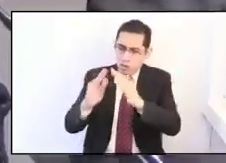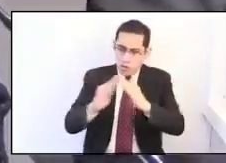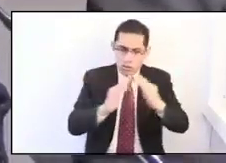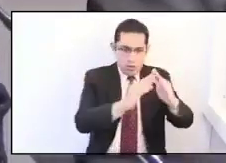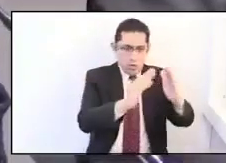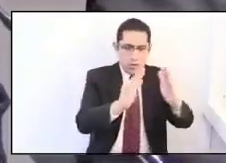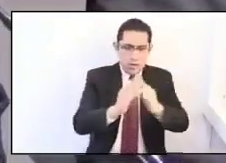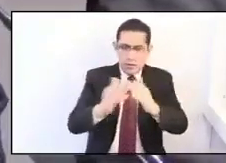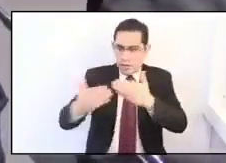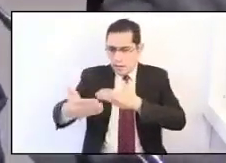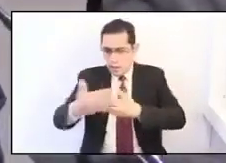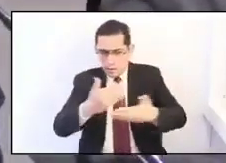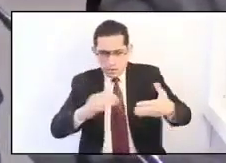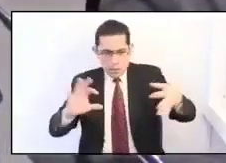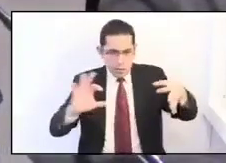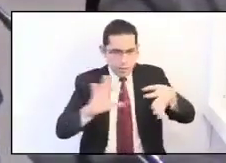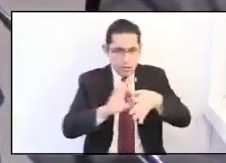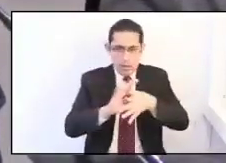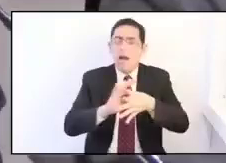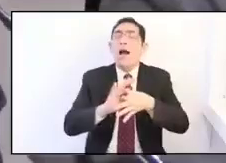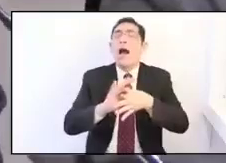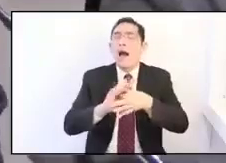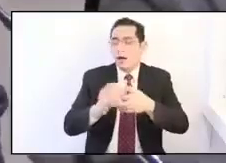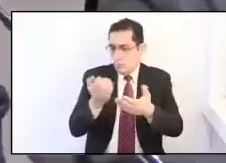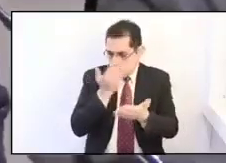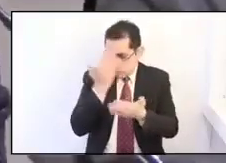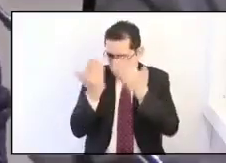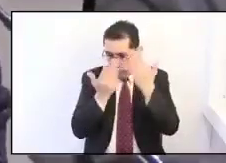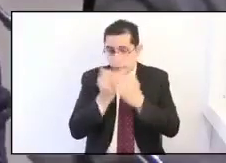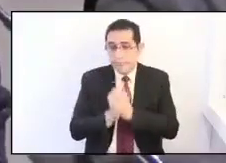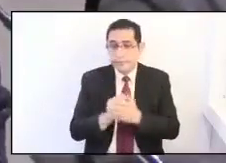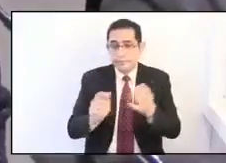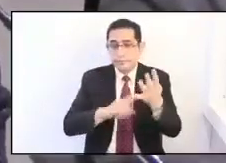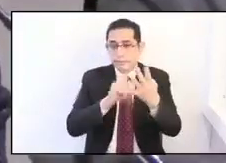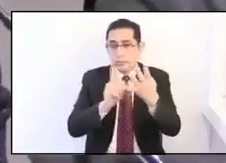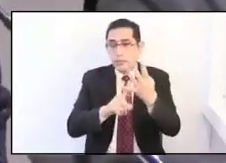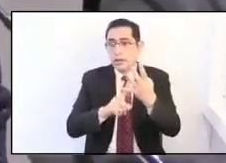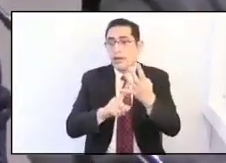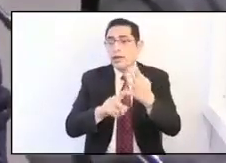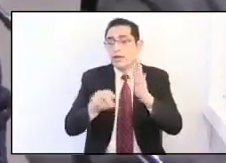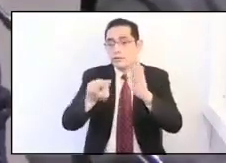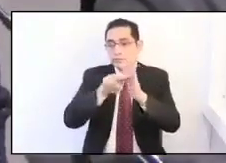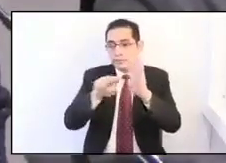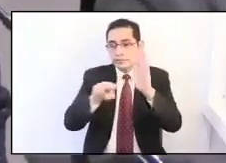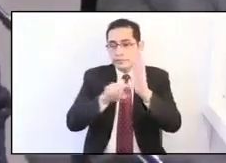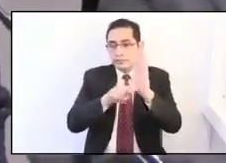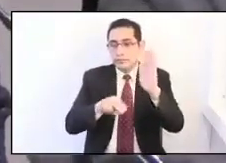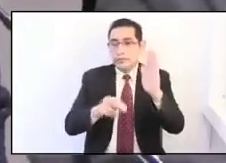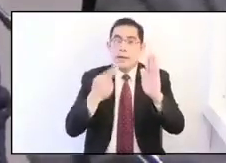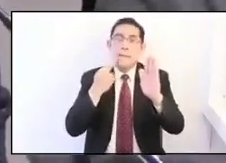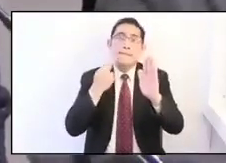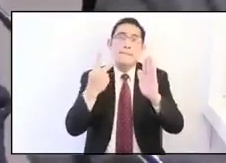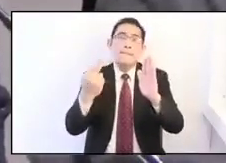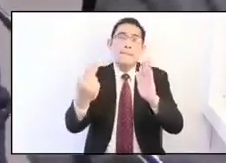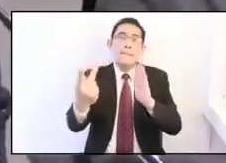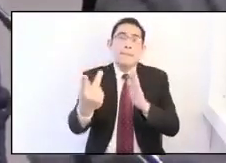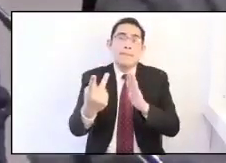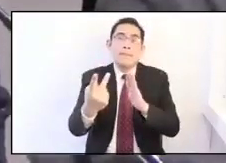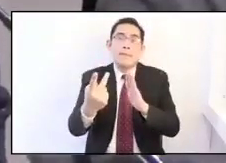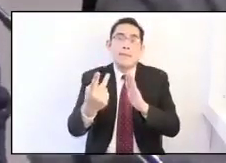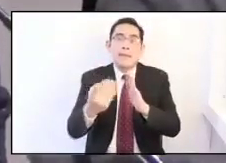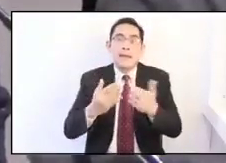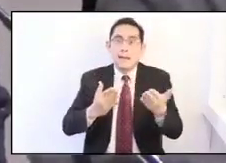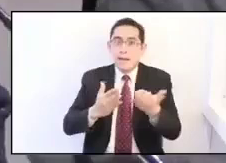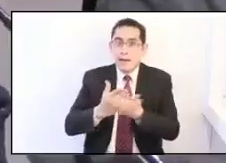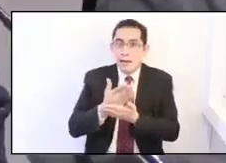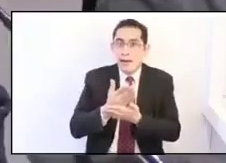tengan relación directa con la misma. 4. Generar normas tendentes al mejoramiento de la habitabilidad de